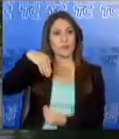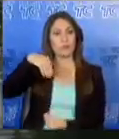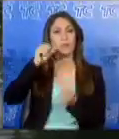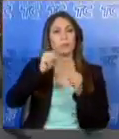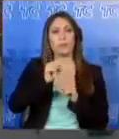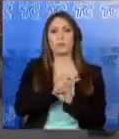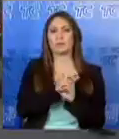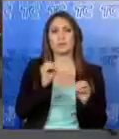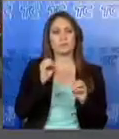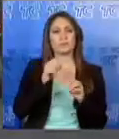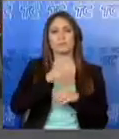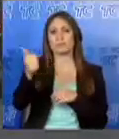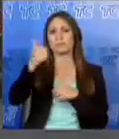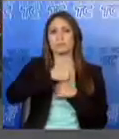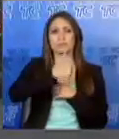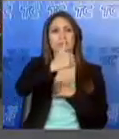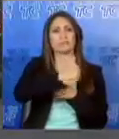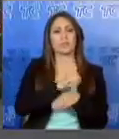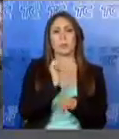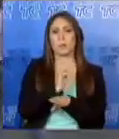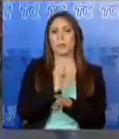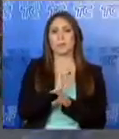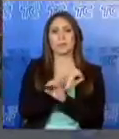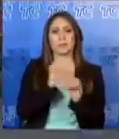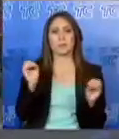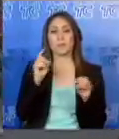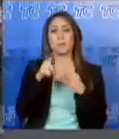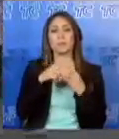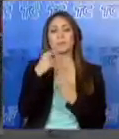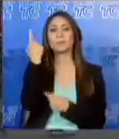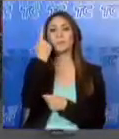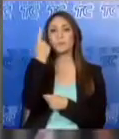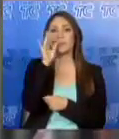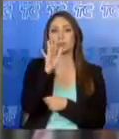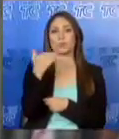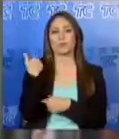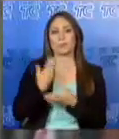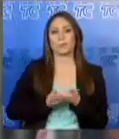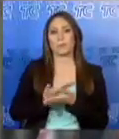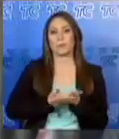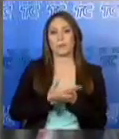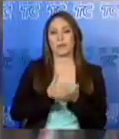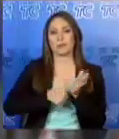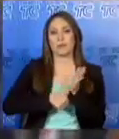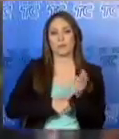ingresar, circular y salir del territorio ecuatoriano al presentar únicamente su documento de